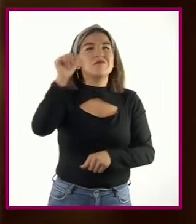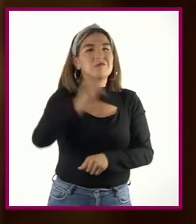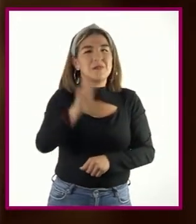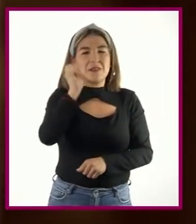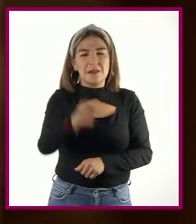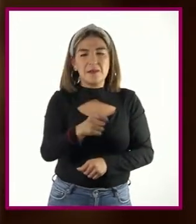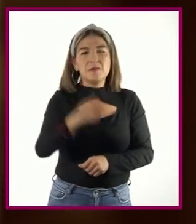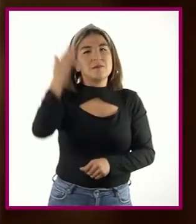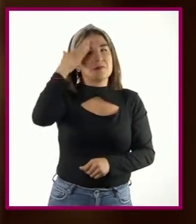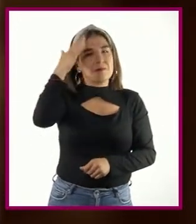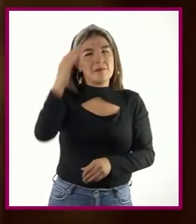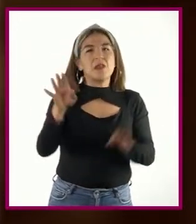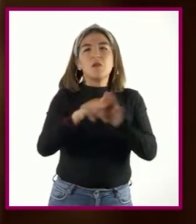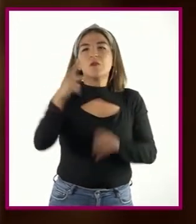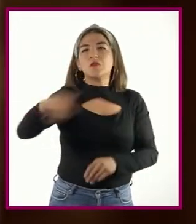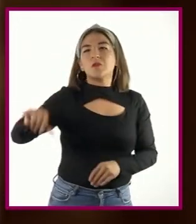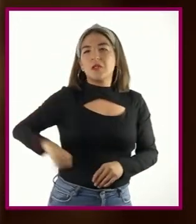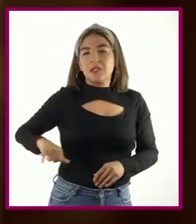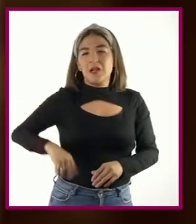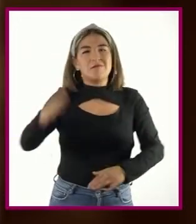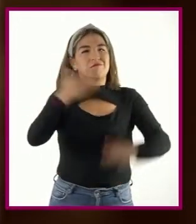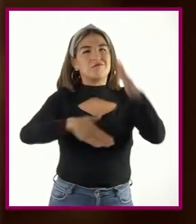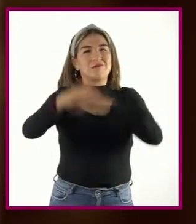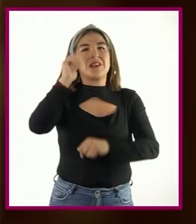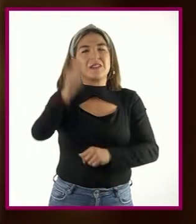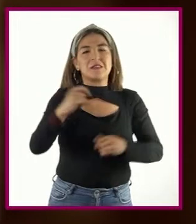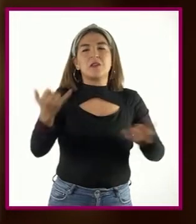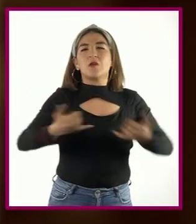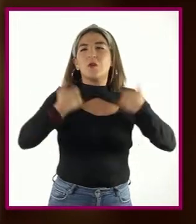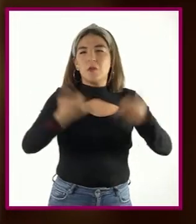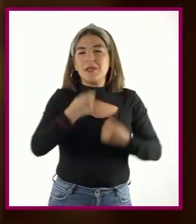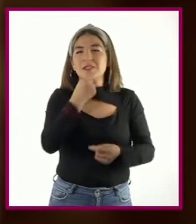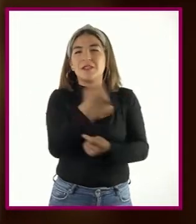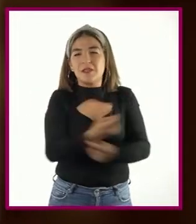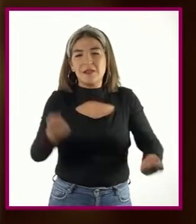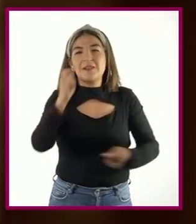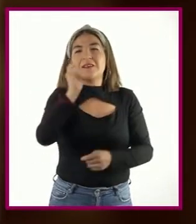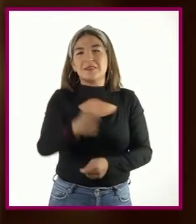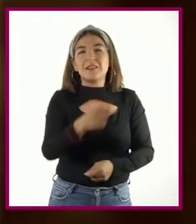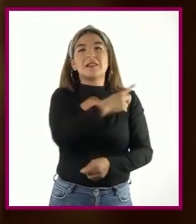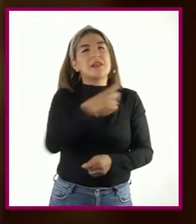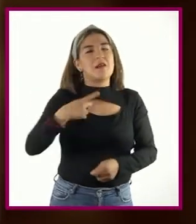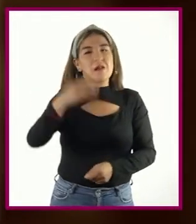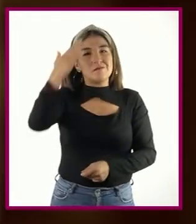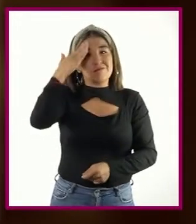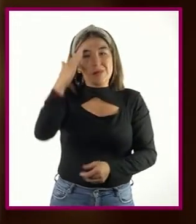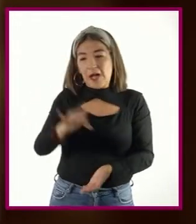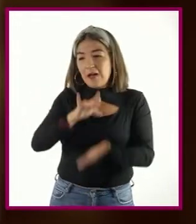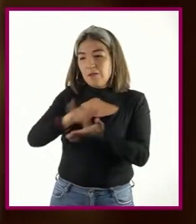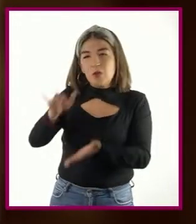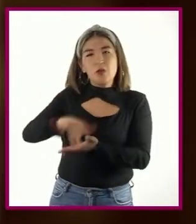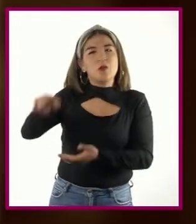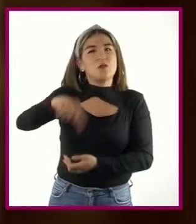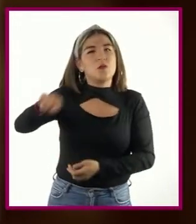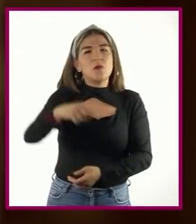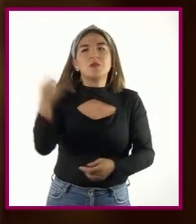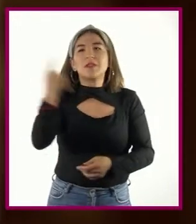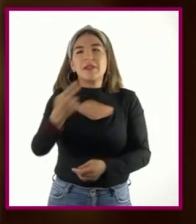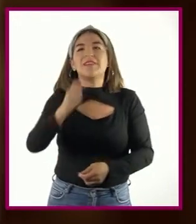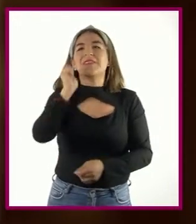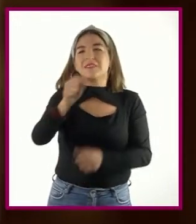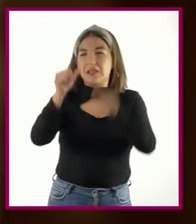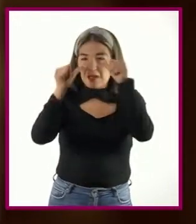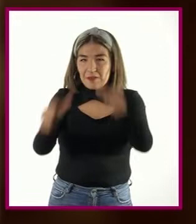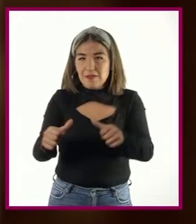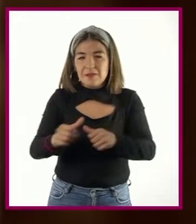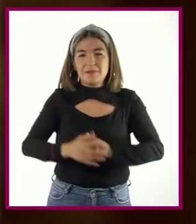el principio del interés superior de la infancia, que implica un principio de darles prioridad a sus necesidades y a